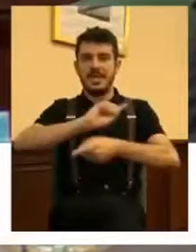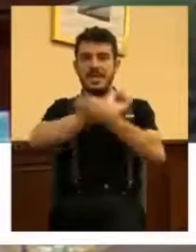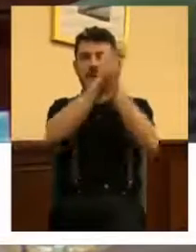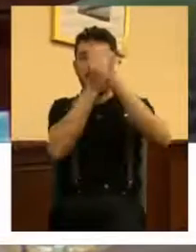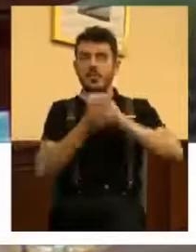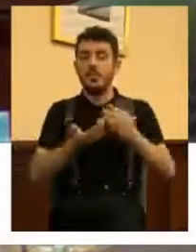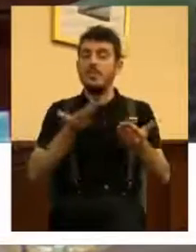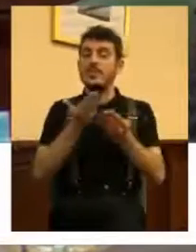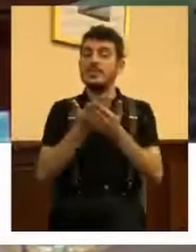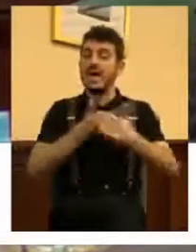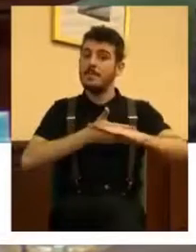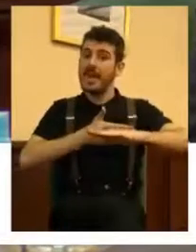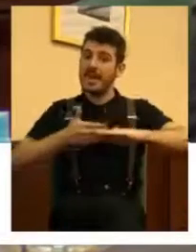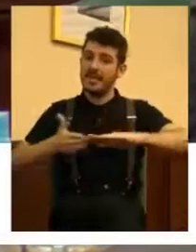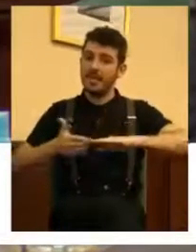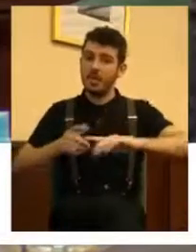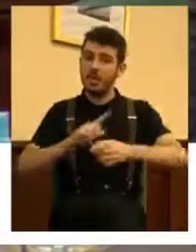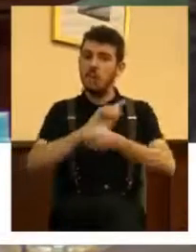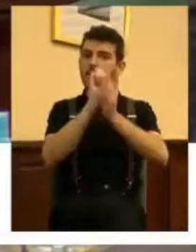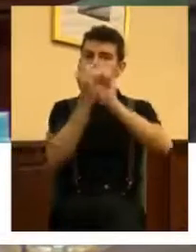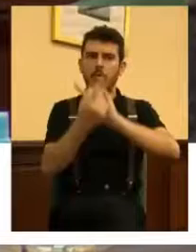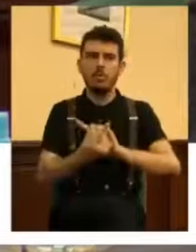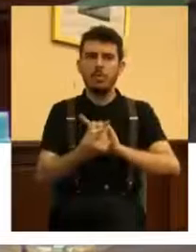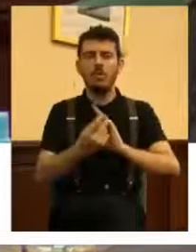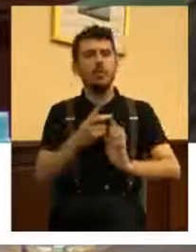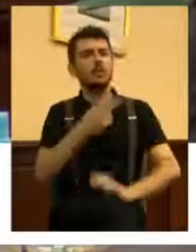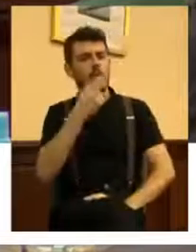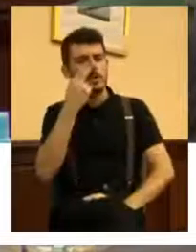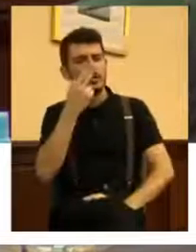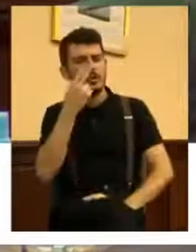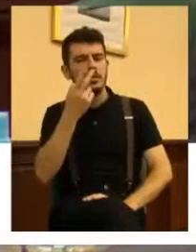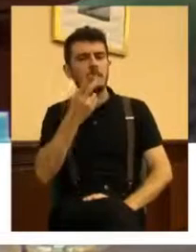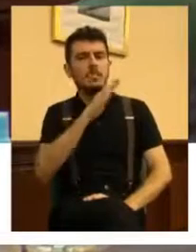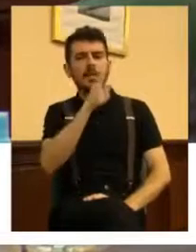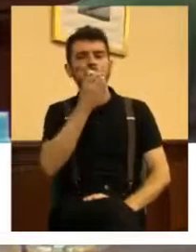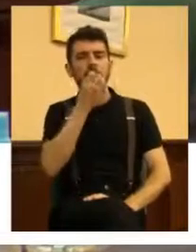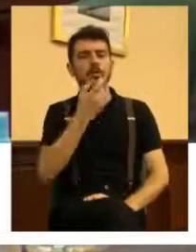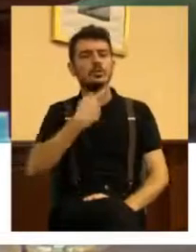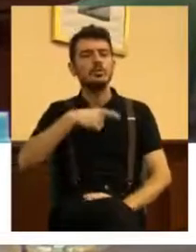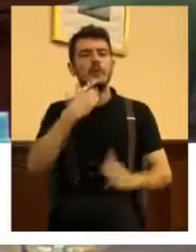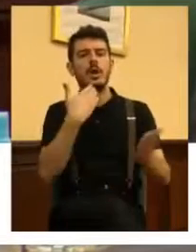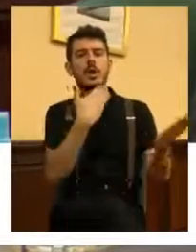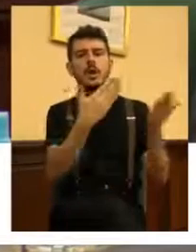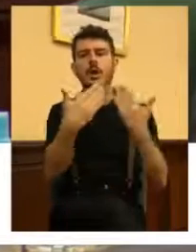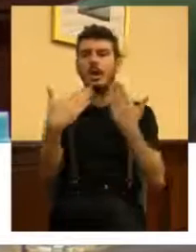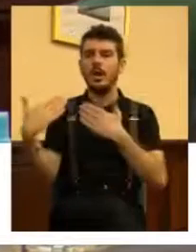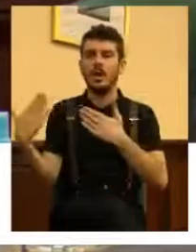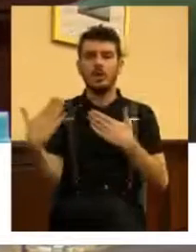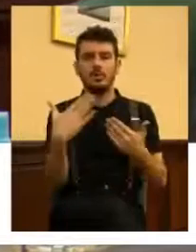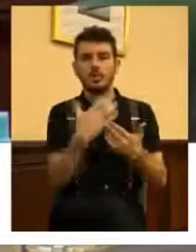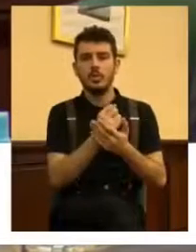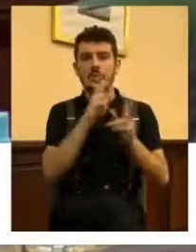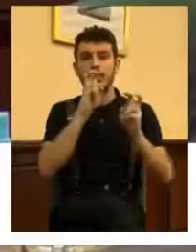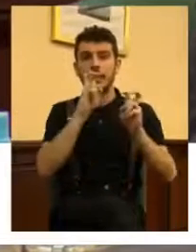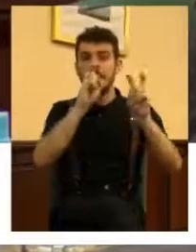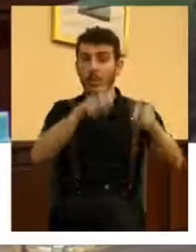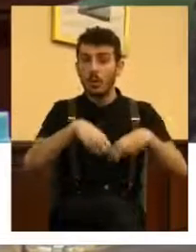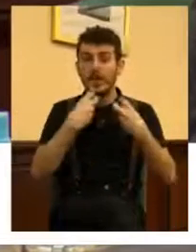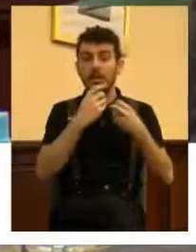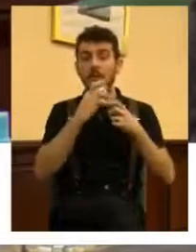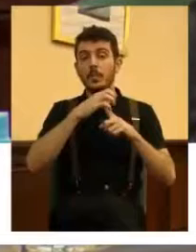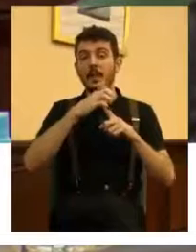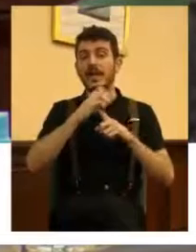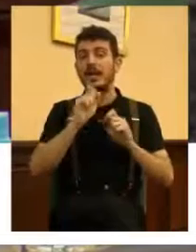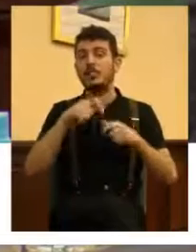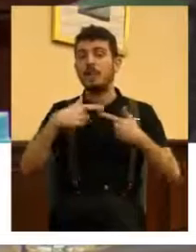convertido en otra cosa que me parece bien y que está interesante. Nosotros estamos dispuestos a hablar con todo el mundo sobre la recuperación del Parque